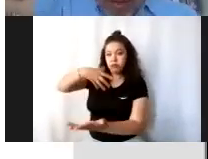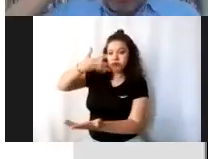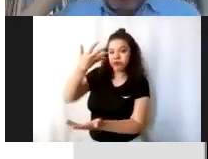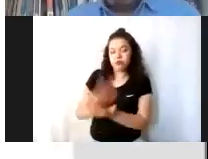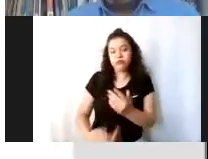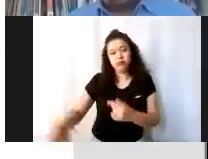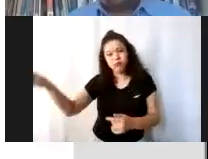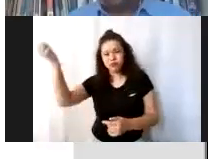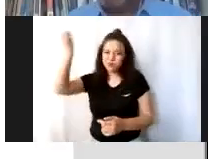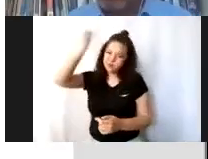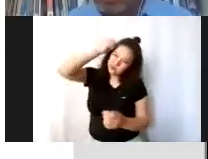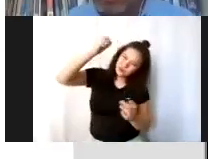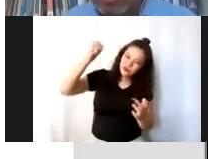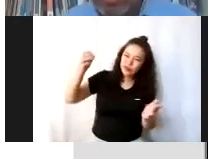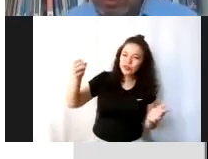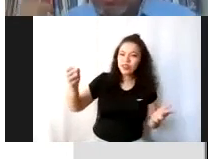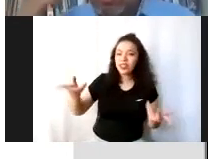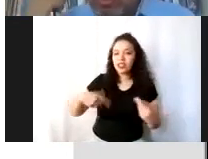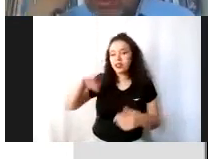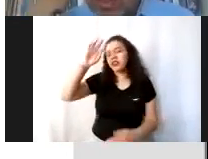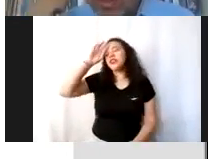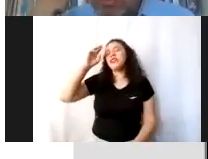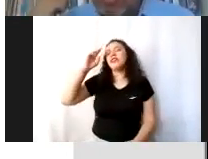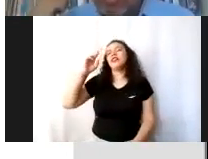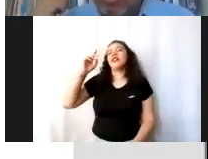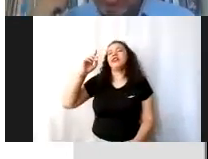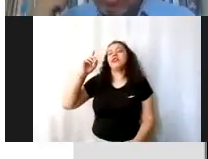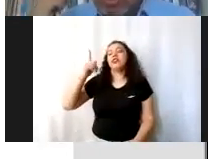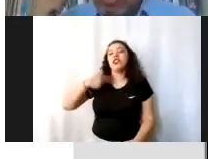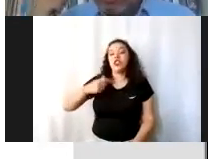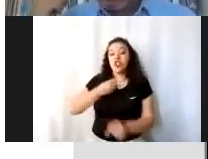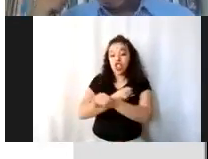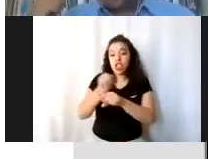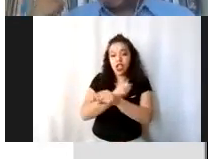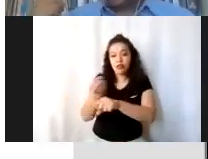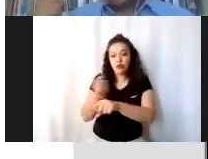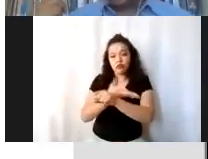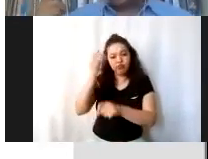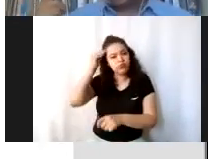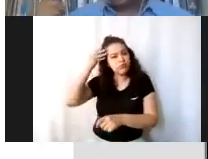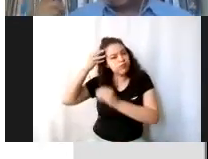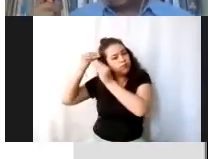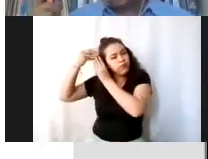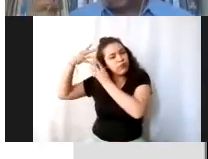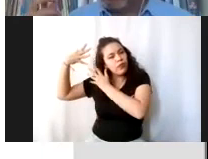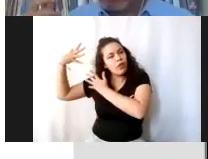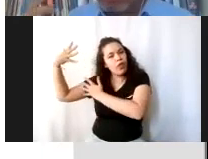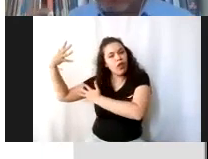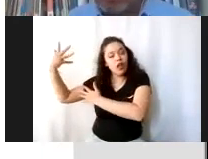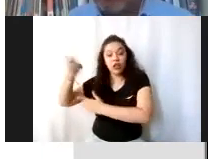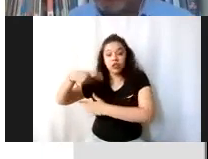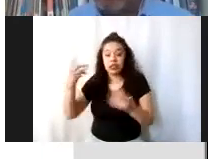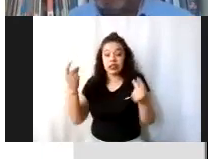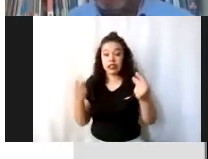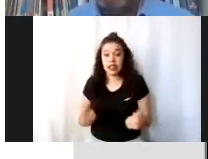la cabeza y quedo inconsciente. Y me estoy desangrando. Y entonces ustedes se percatan que si no